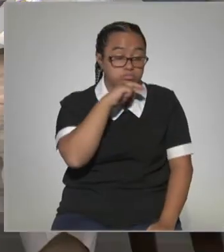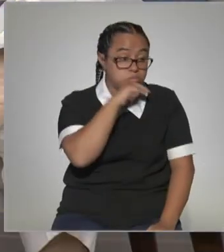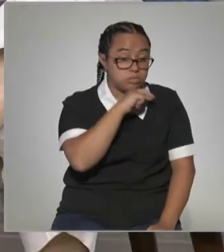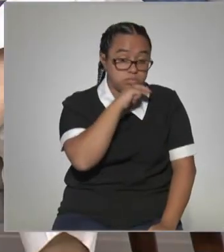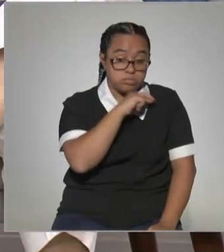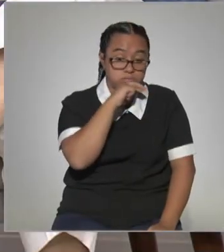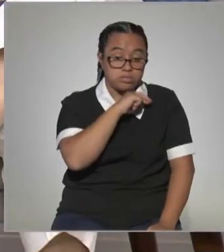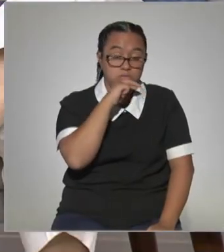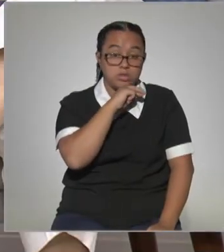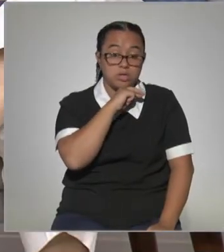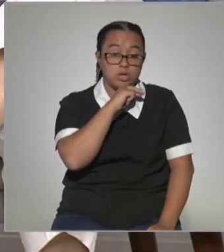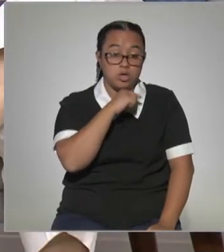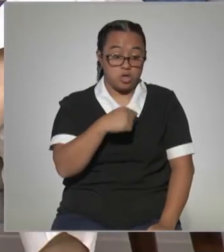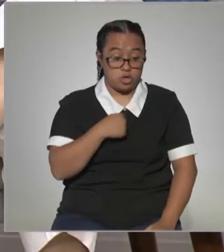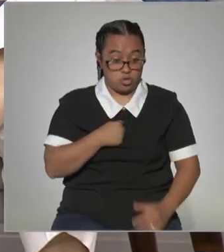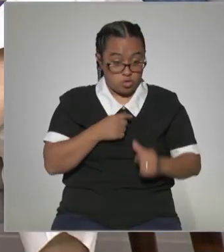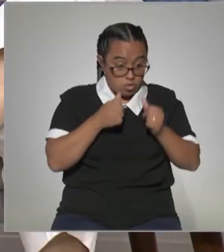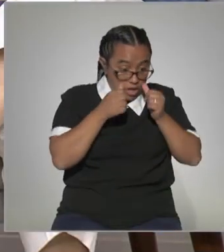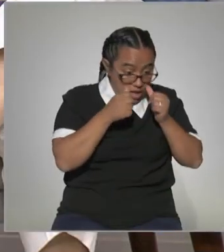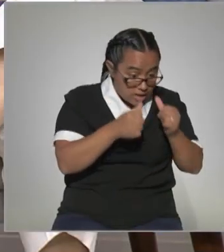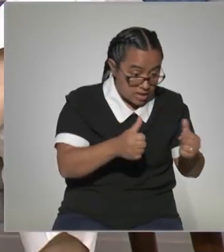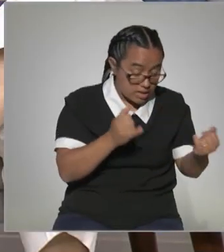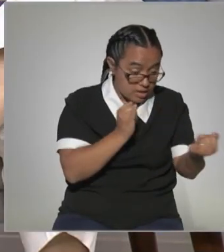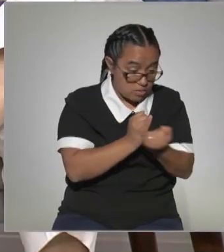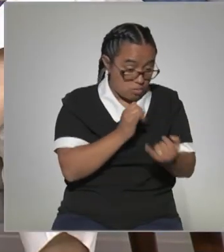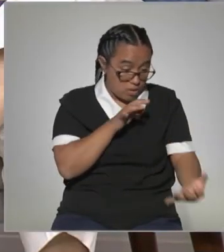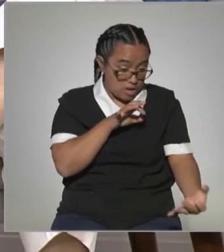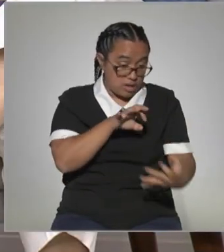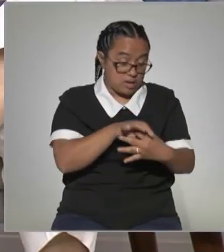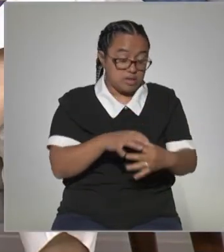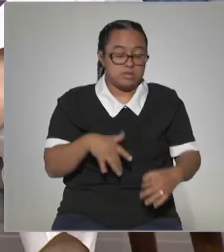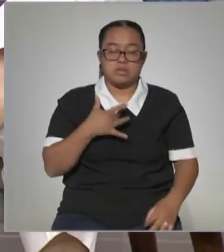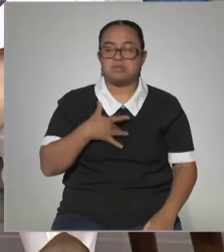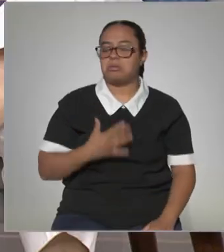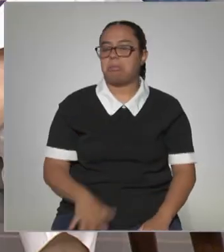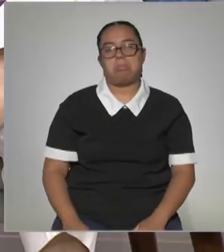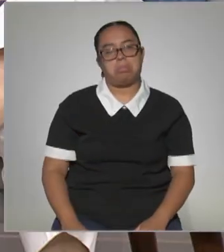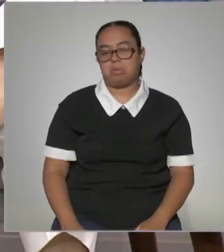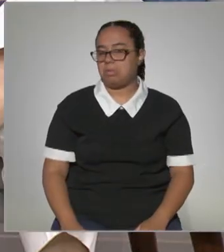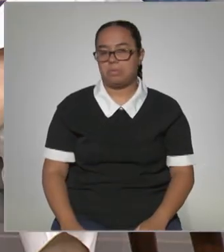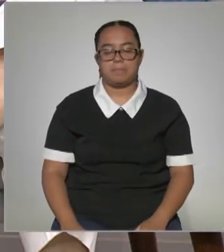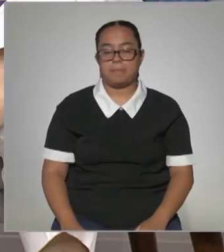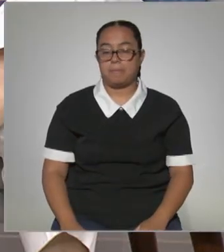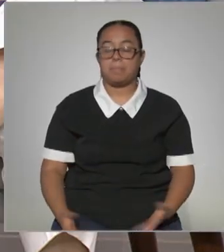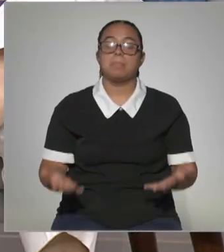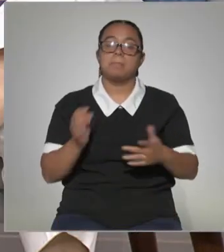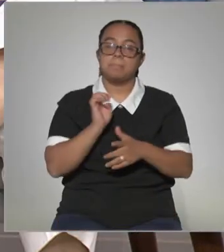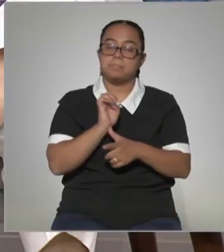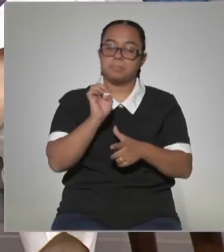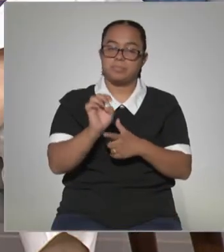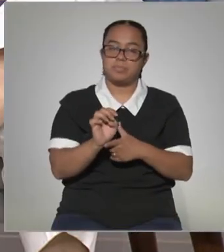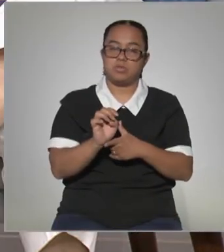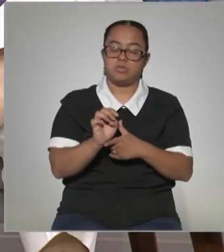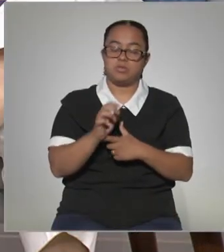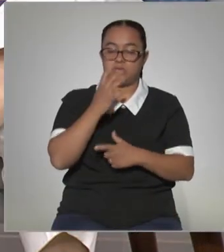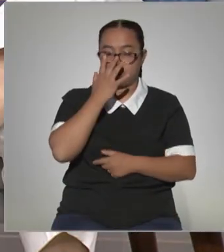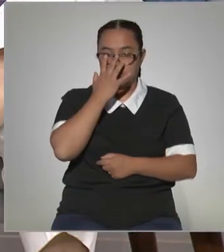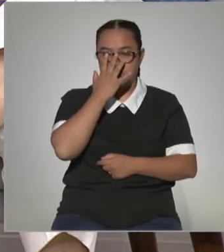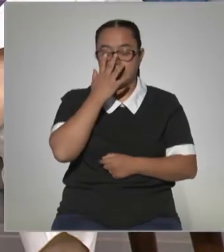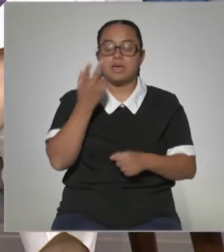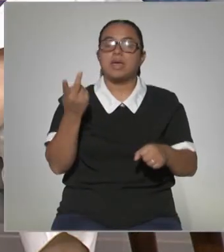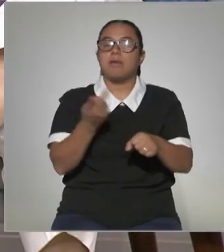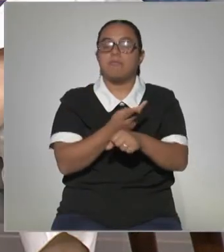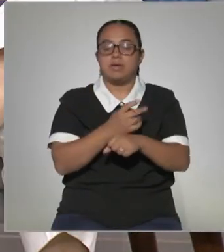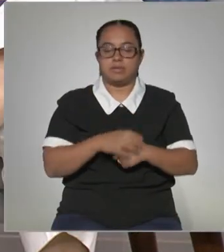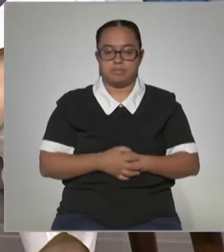te voy a prestar la misma atención, no voy a conectar contigo. Entonces, también no permite